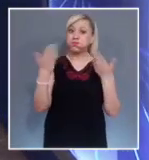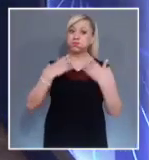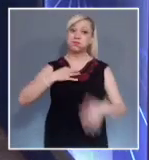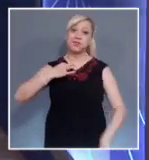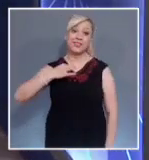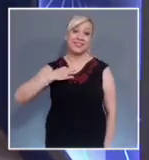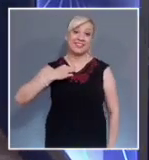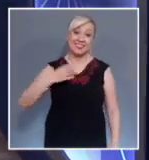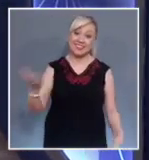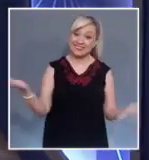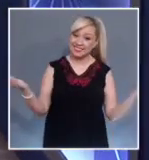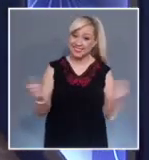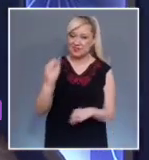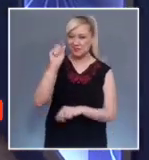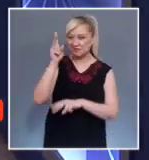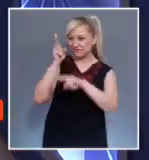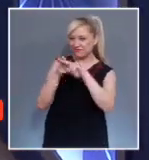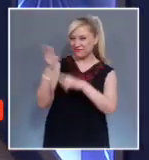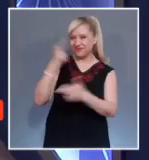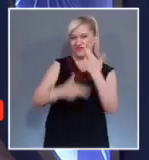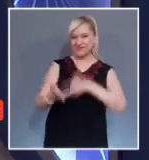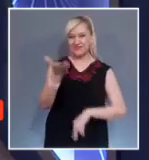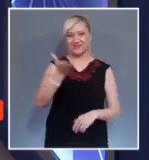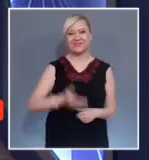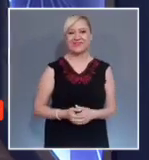unos mensajes y regresamos con